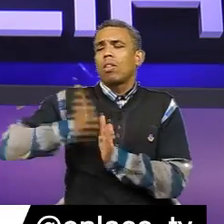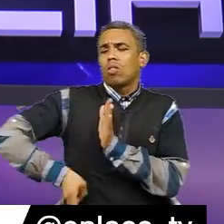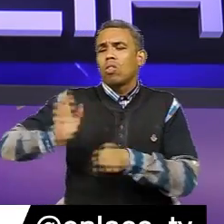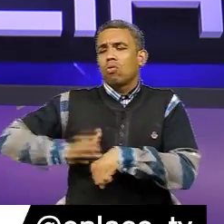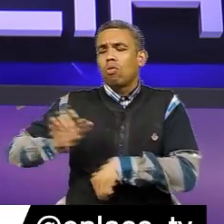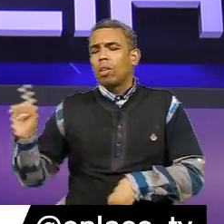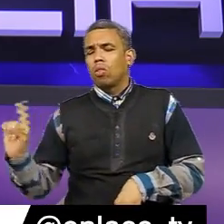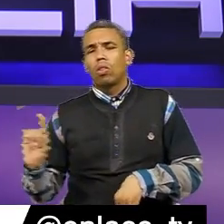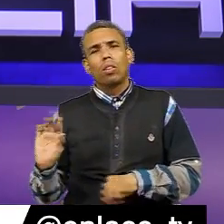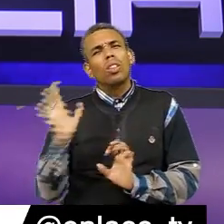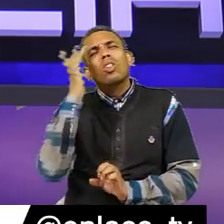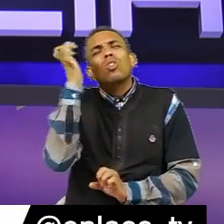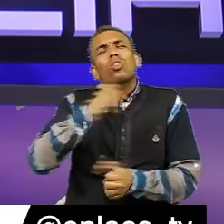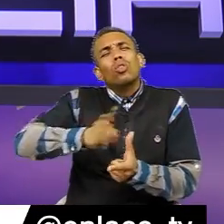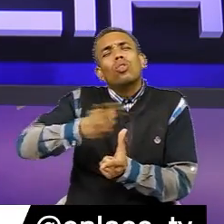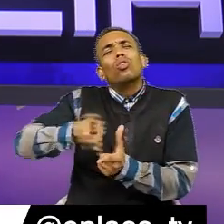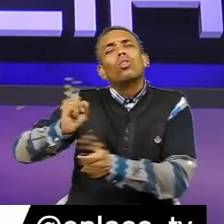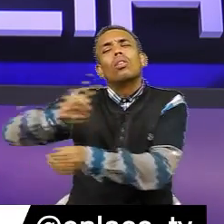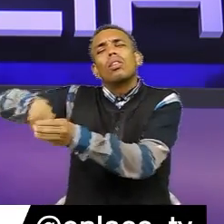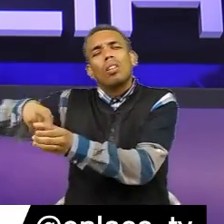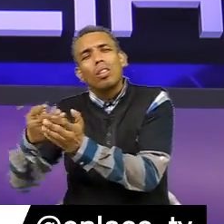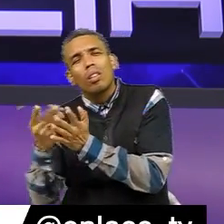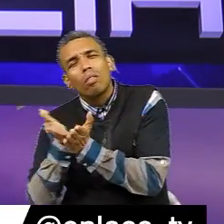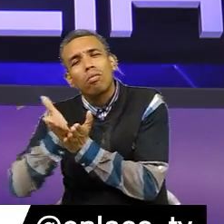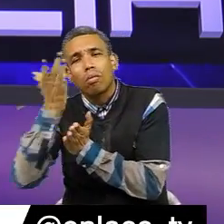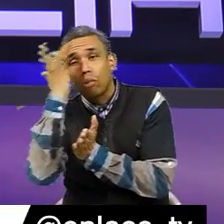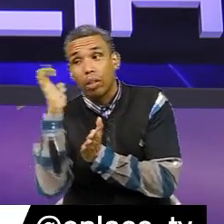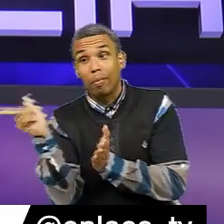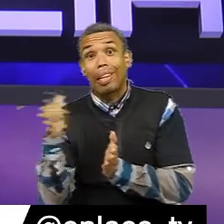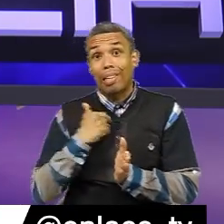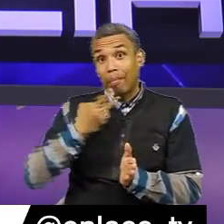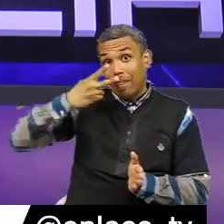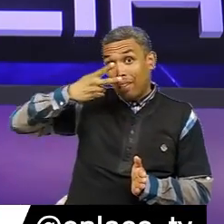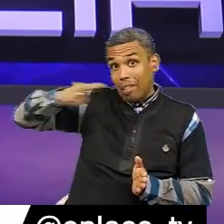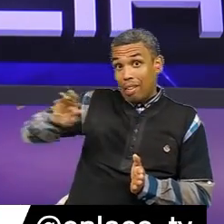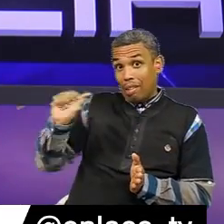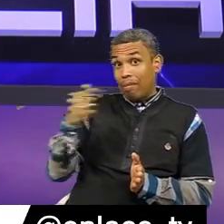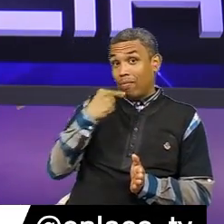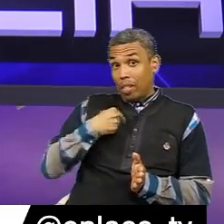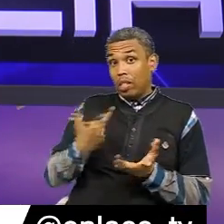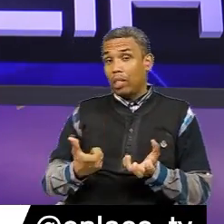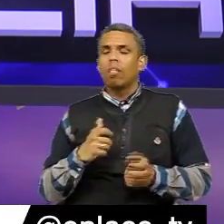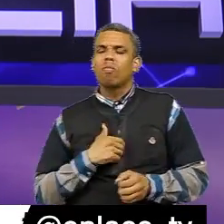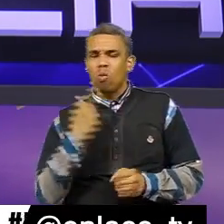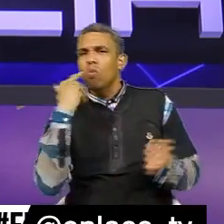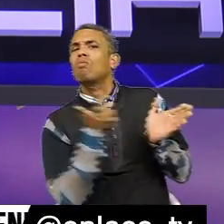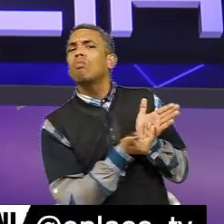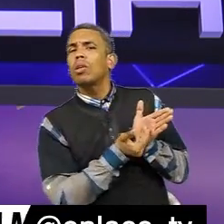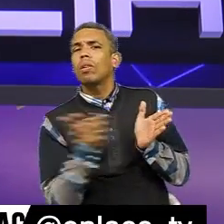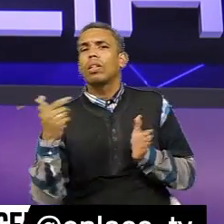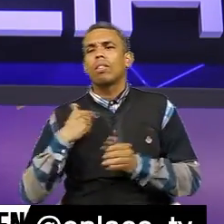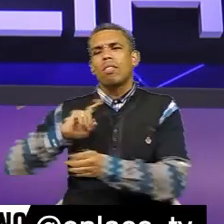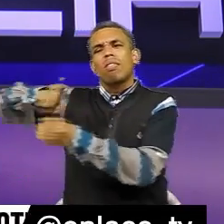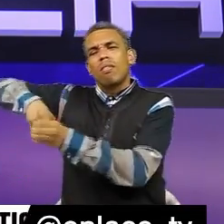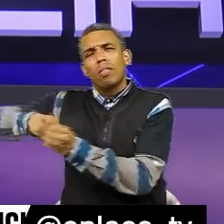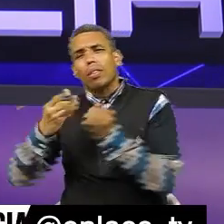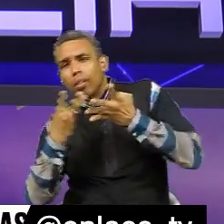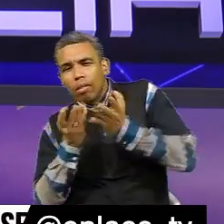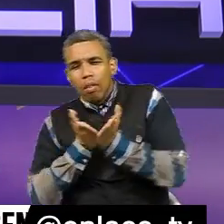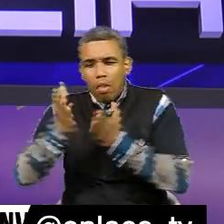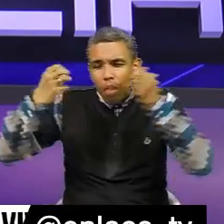Ardila, hija del exalcalde de Barranca Bermeja, Julio César Ardila, quien asegura tiene pruebas que demuestran su inocencia. Enlace Noticias estará